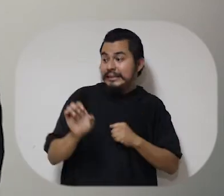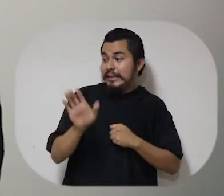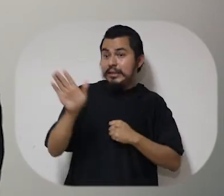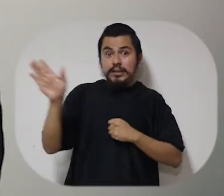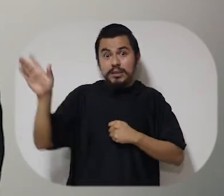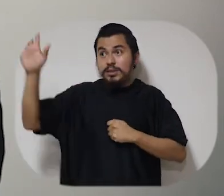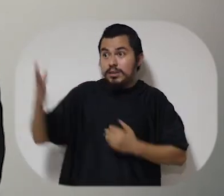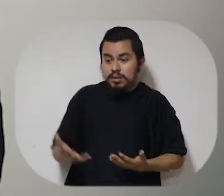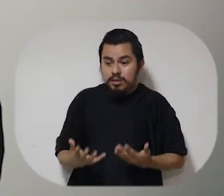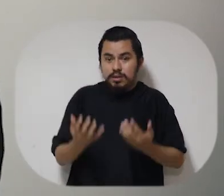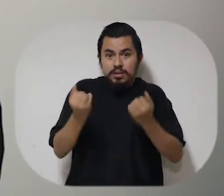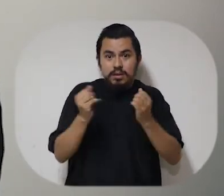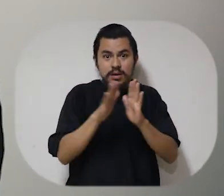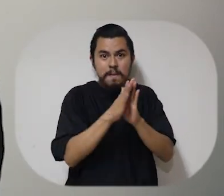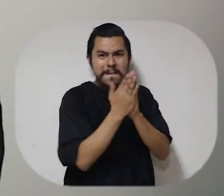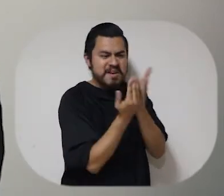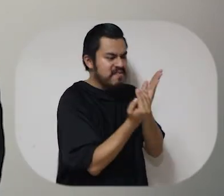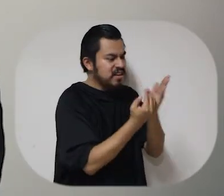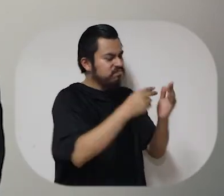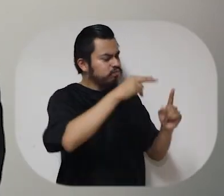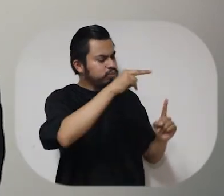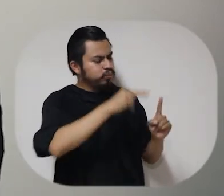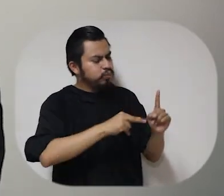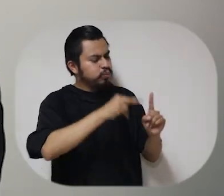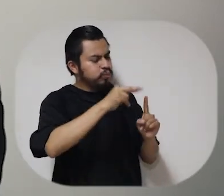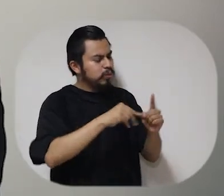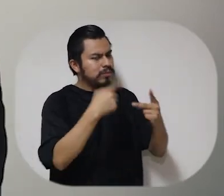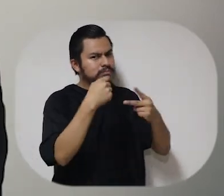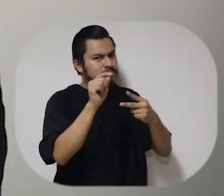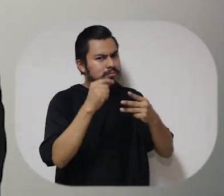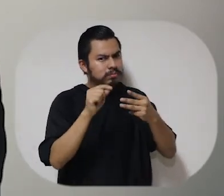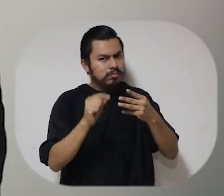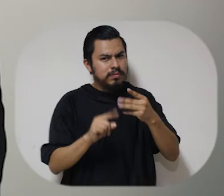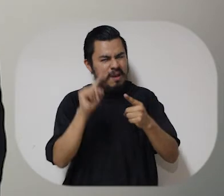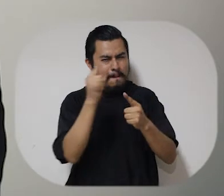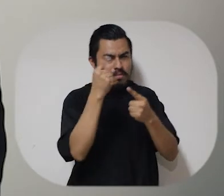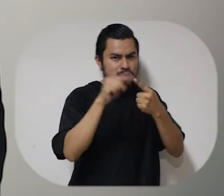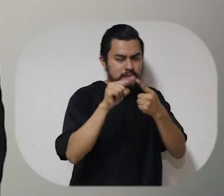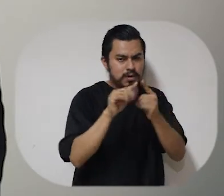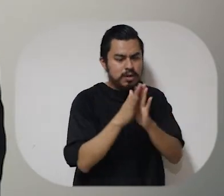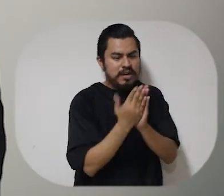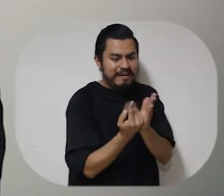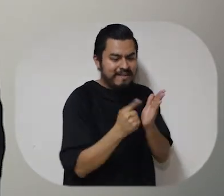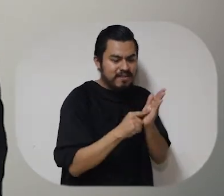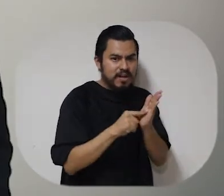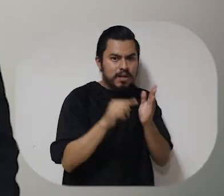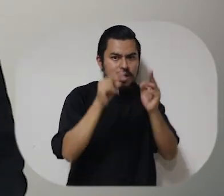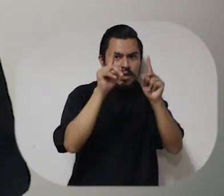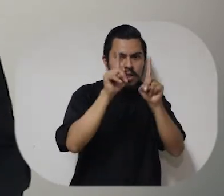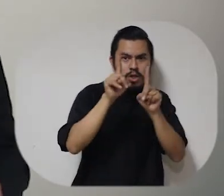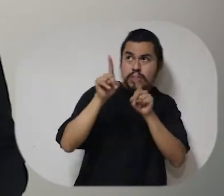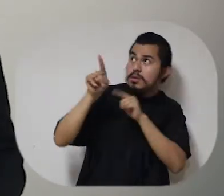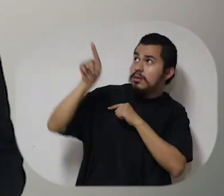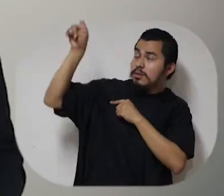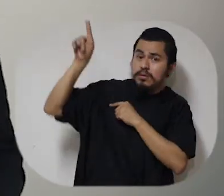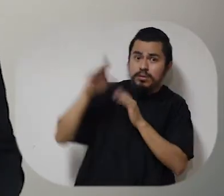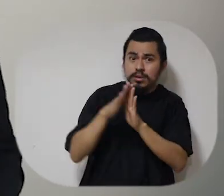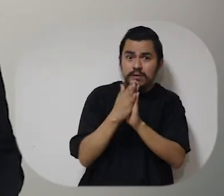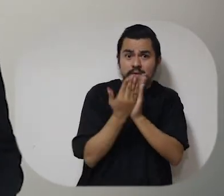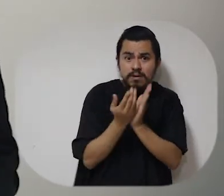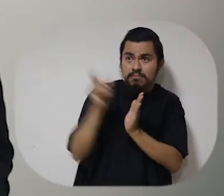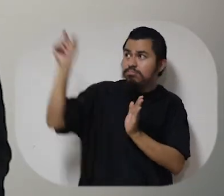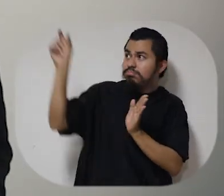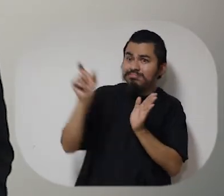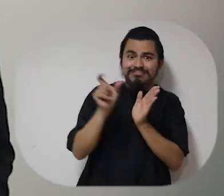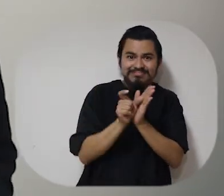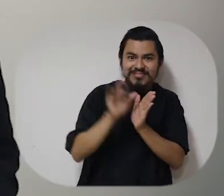características. Primeramente, la Biblia es acerca de Dios, es la palabra de Dios, el libro de la palabra de Dios. También